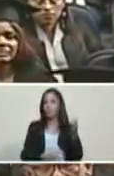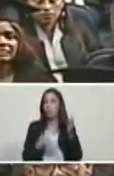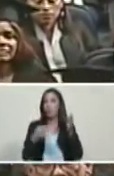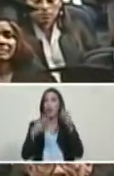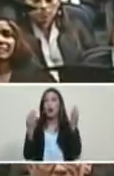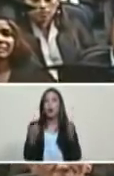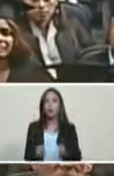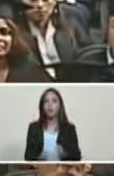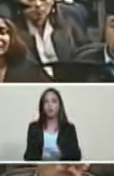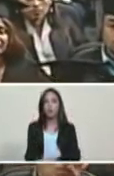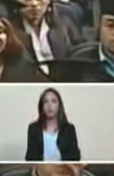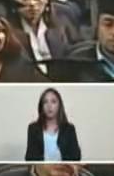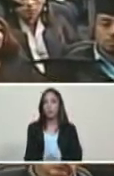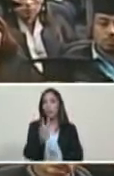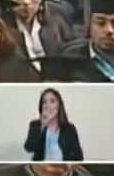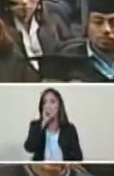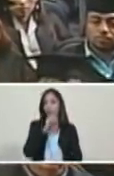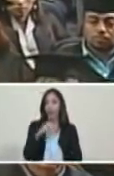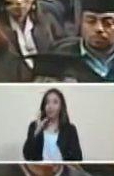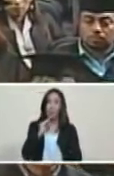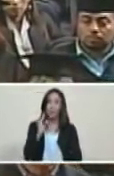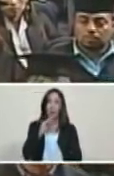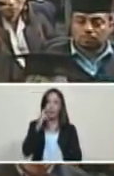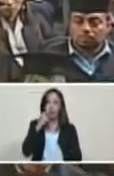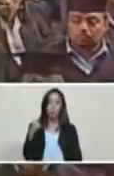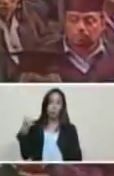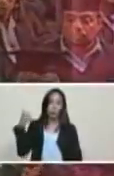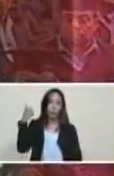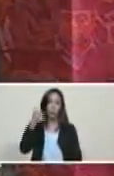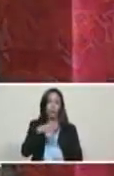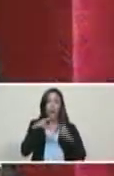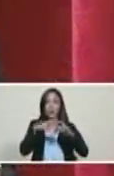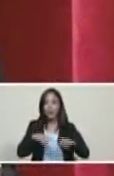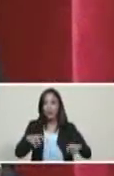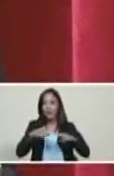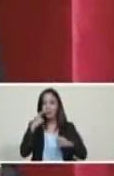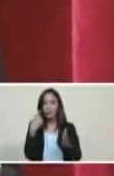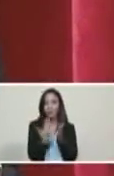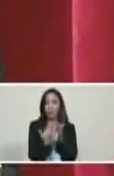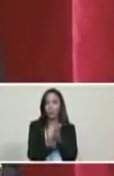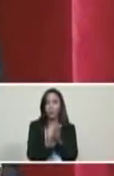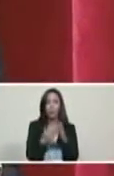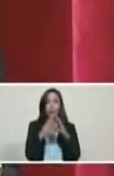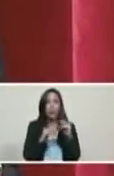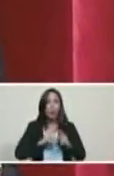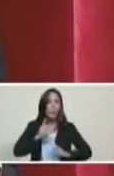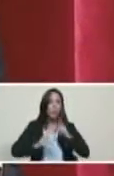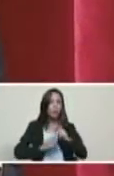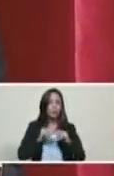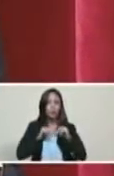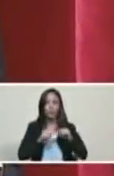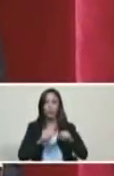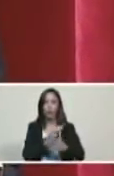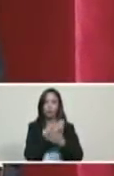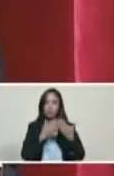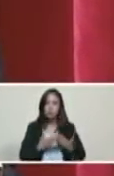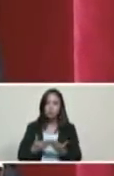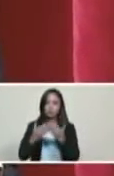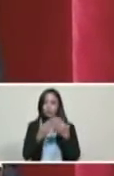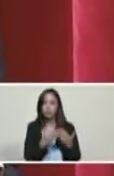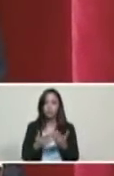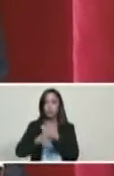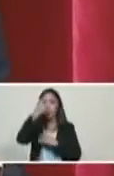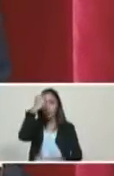colocado 3 años de experiencia en investigación y formación, las bases para un proceso de formación permanente del